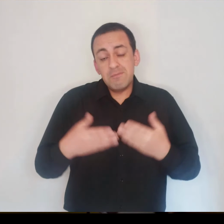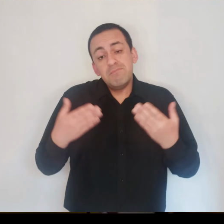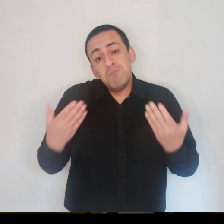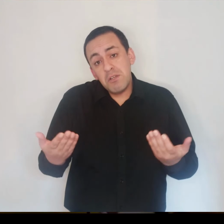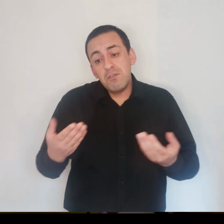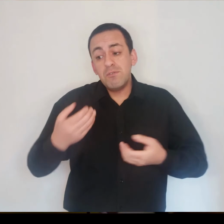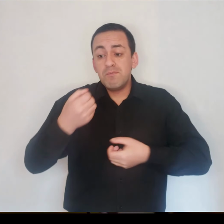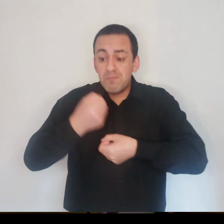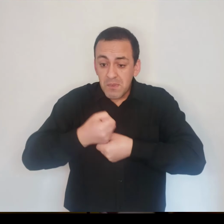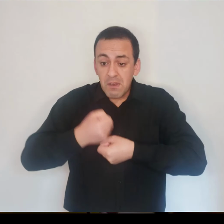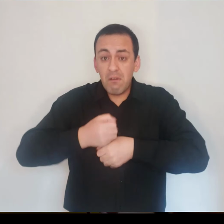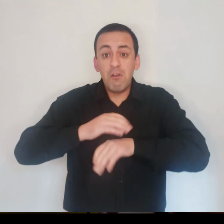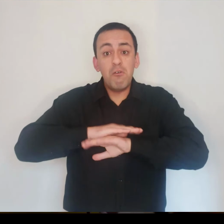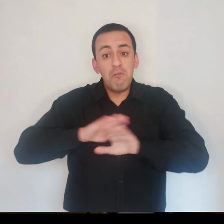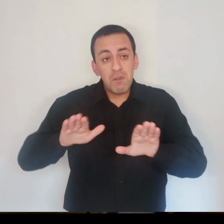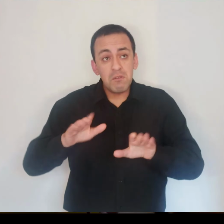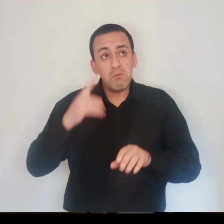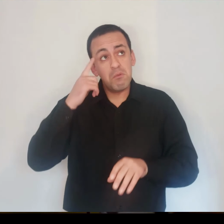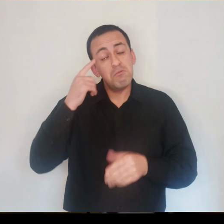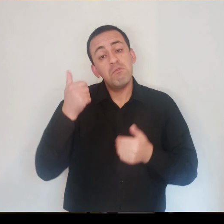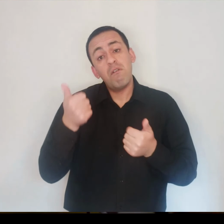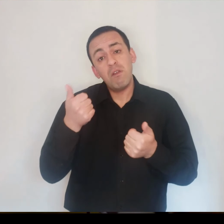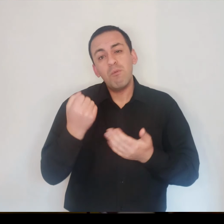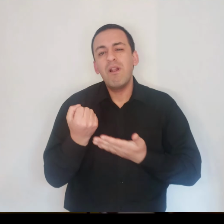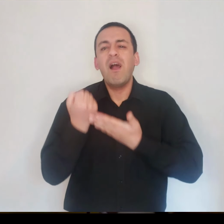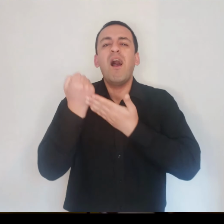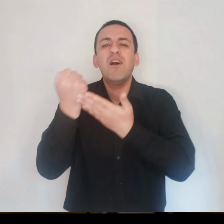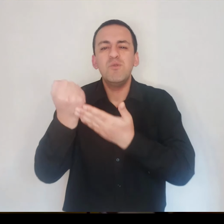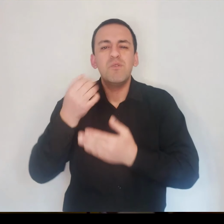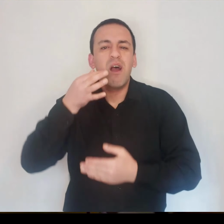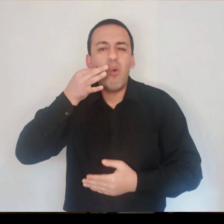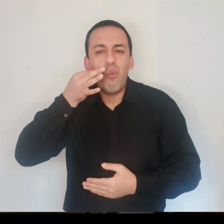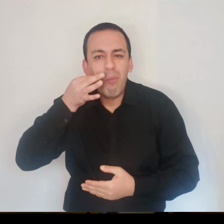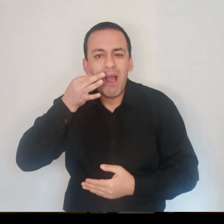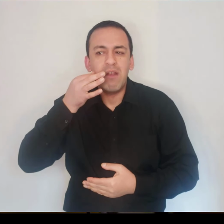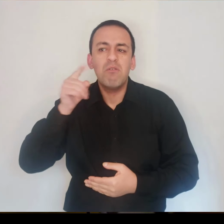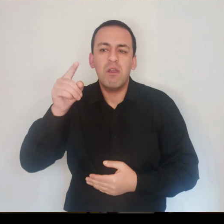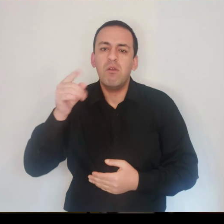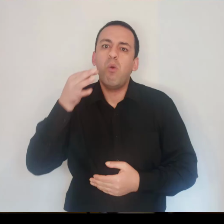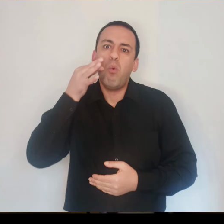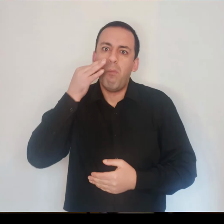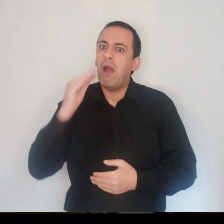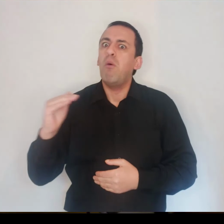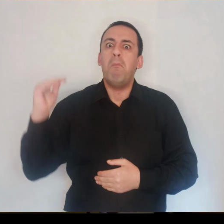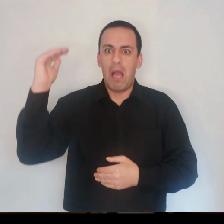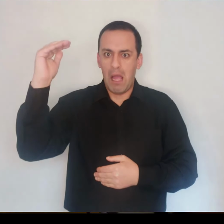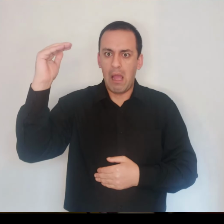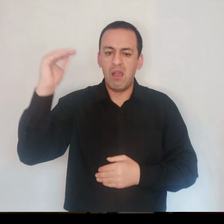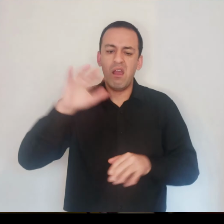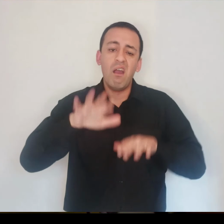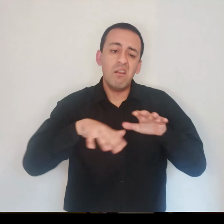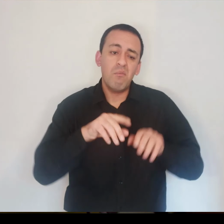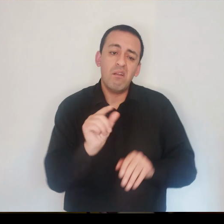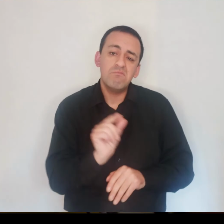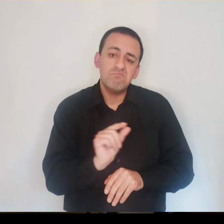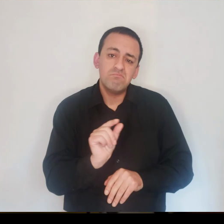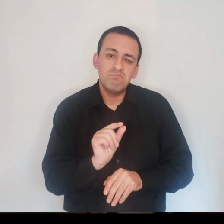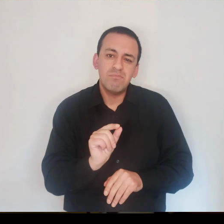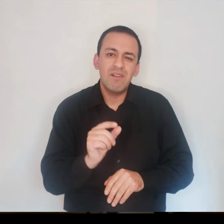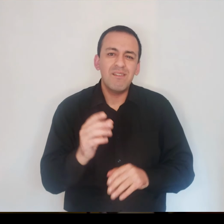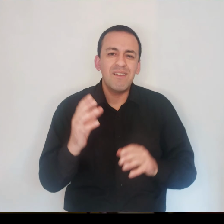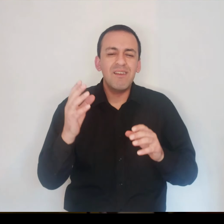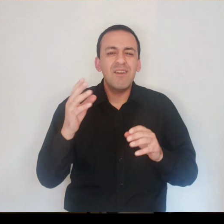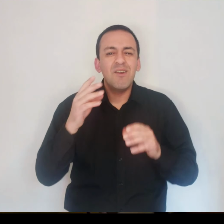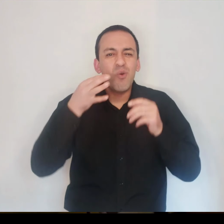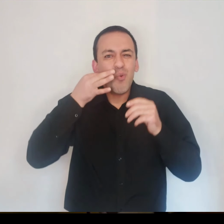Pero al final del día quiero decir, está bien, lo hacemos por los humanos, ¿verdad? Son muy superiores a los animales, ellos han estado alguna vez en el